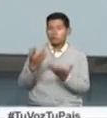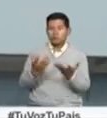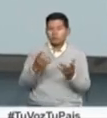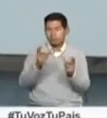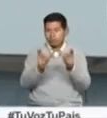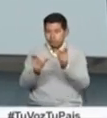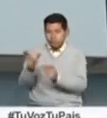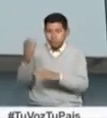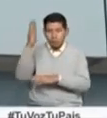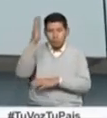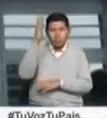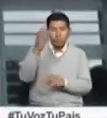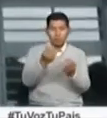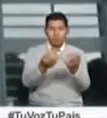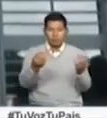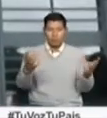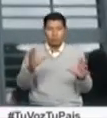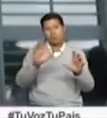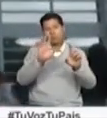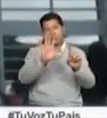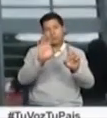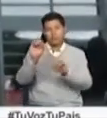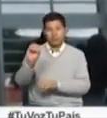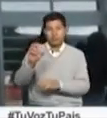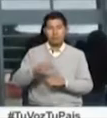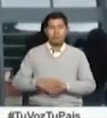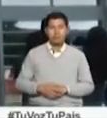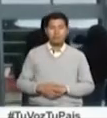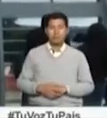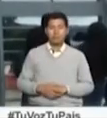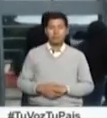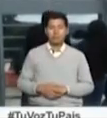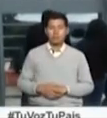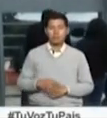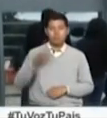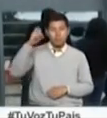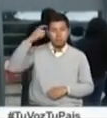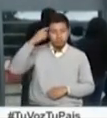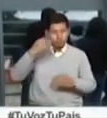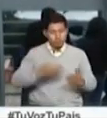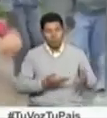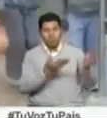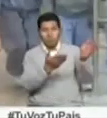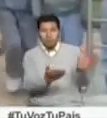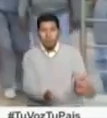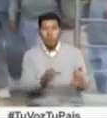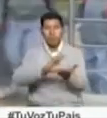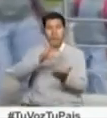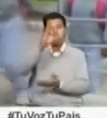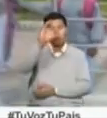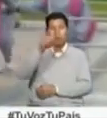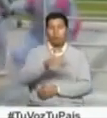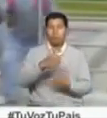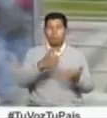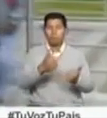El gobierno nacional, a través del Ministerio de Educación, entregó la unidad educativa del Milenio 11 de noviembre, ubicada en el barrio Tahuachi